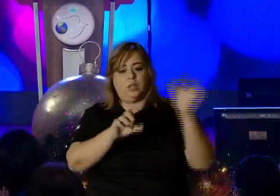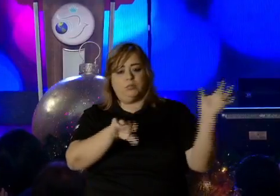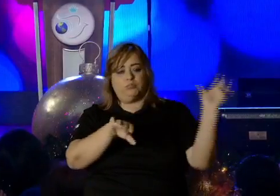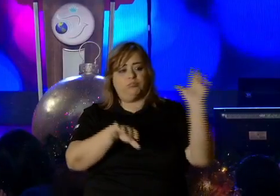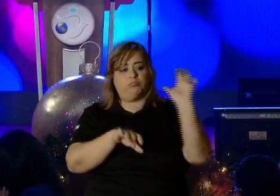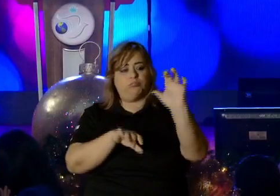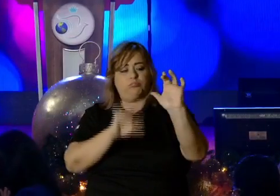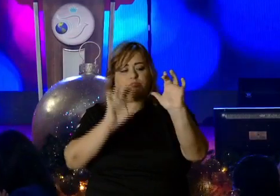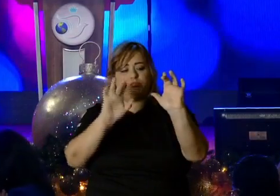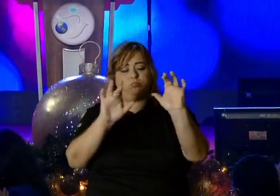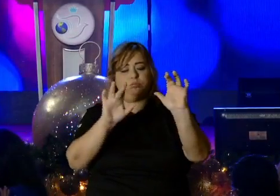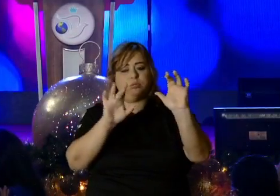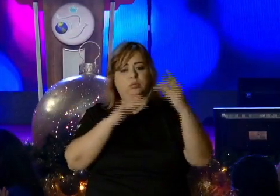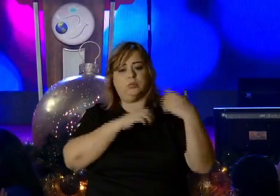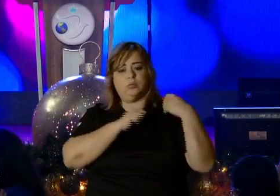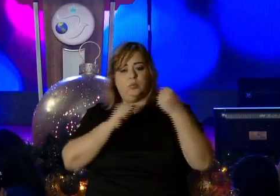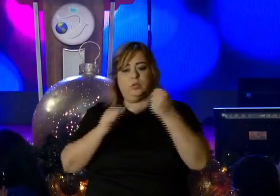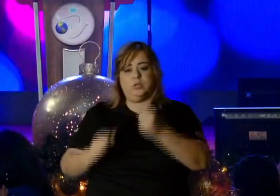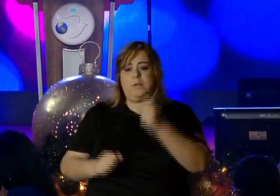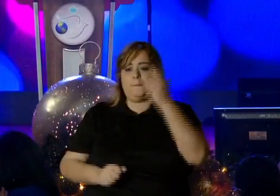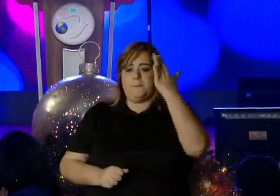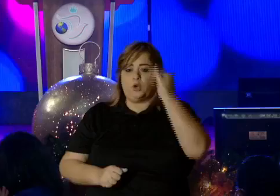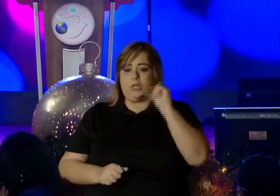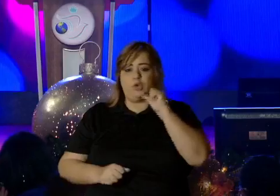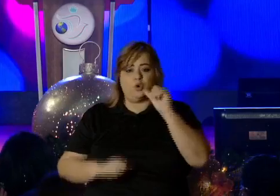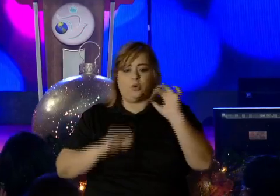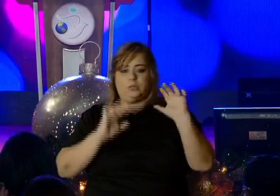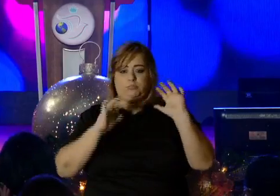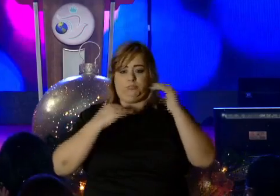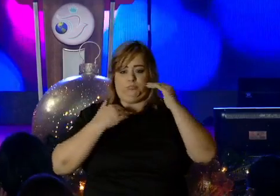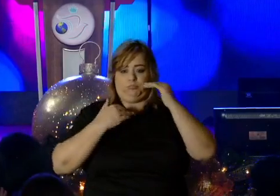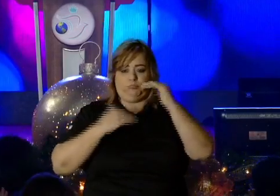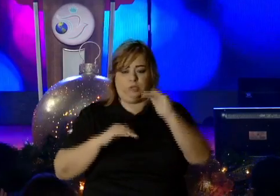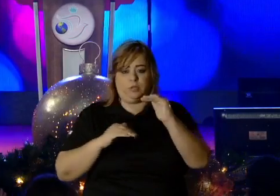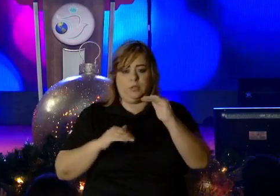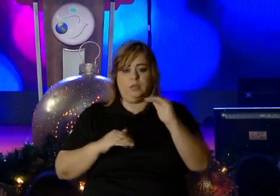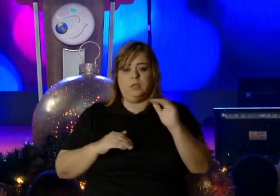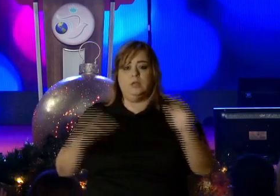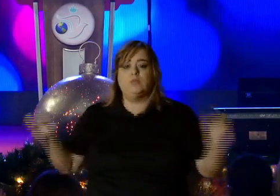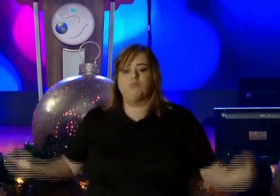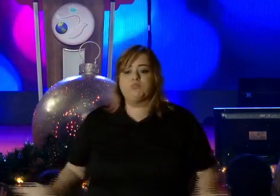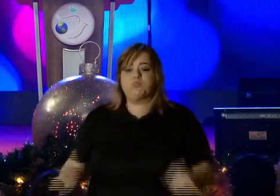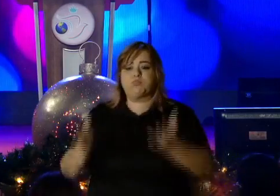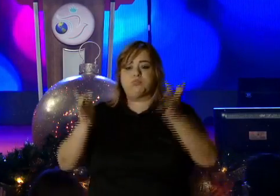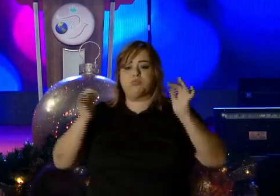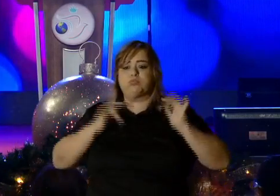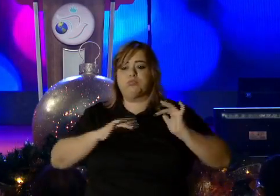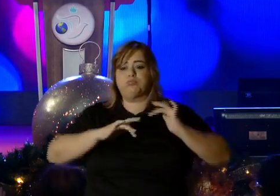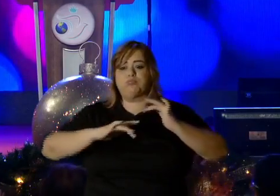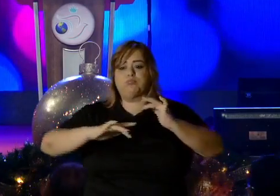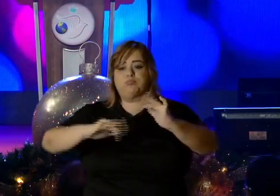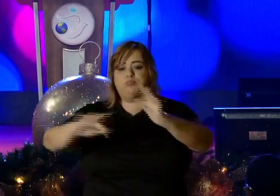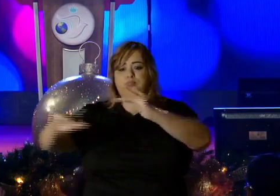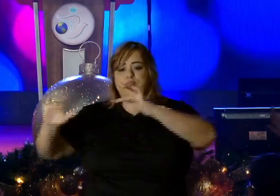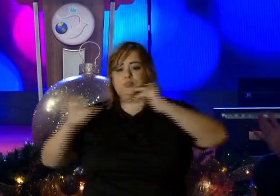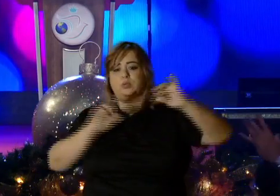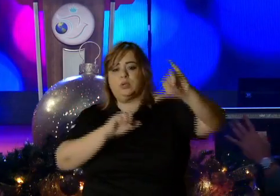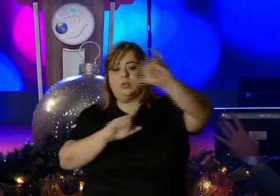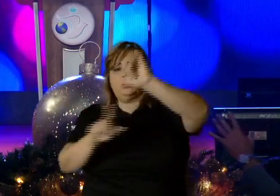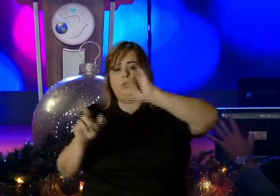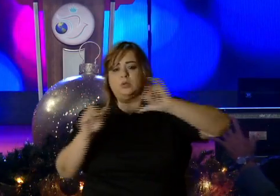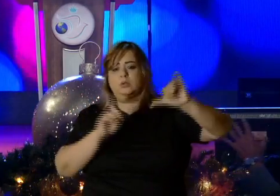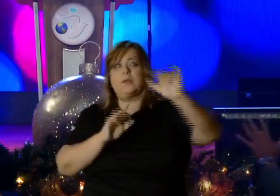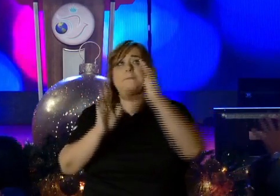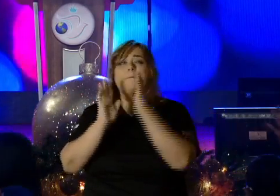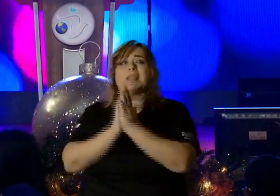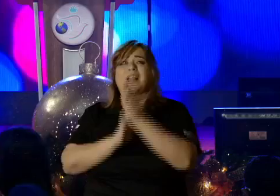está la unción de Dios, porque esto no se limita a que tocar. Ahí está el poder de Dios pendiente. Déjalo que corra, déjalo que fluya. La unción, usted pídale